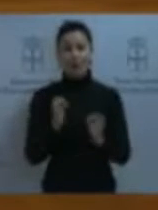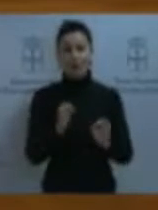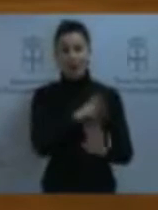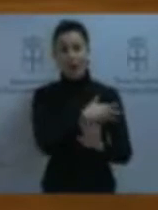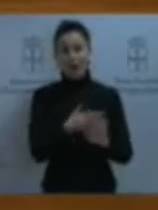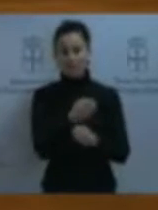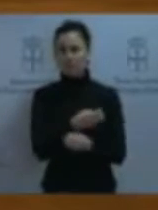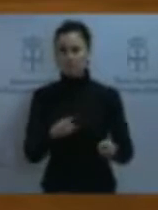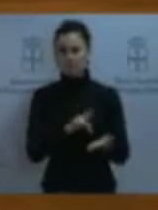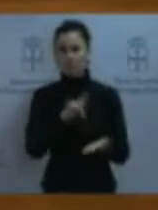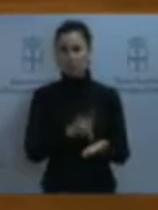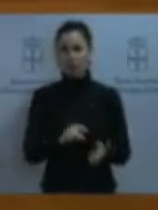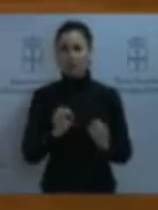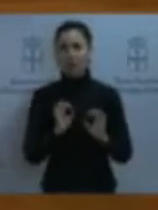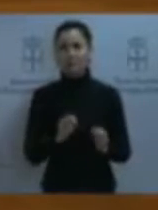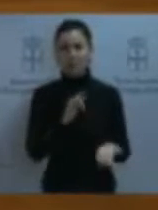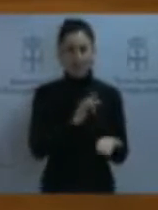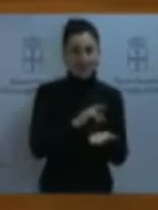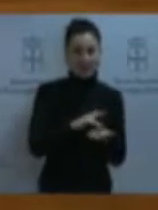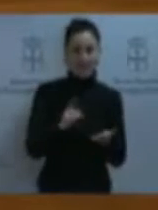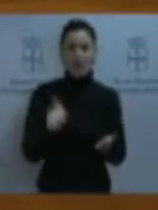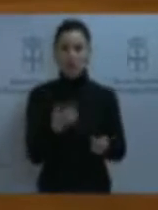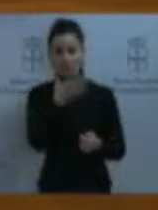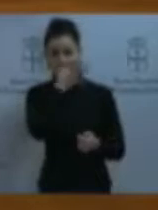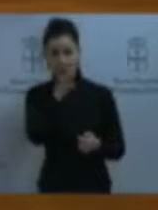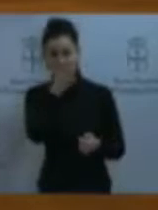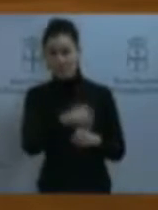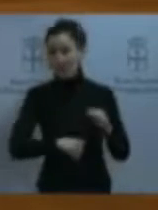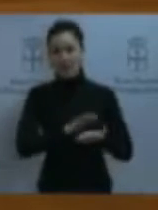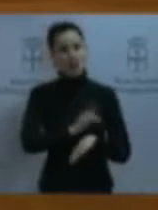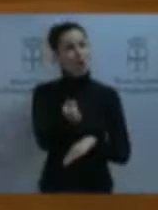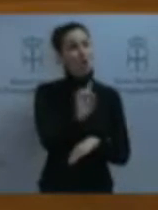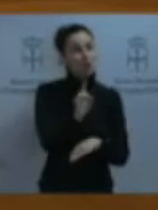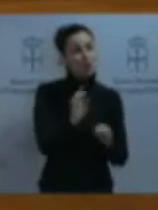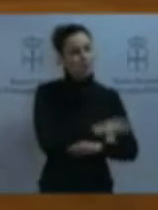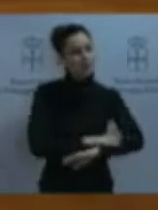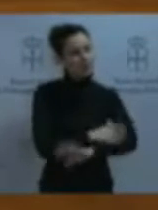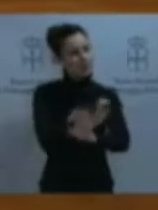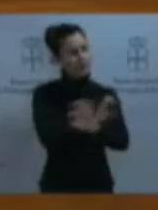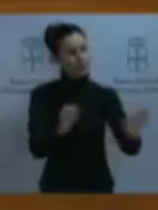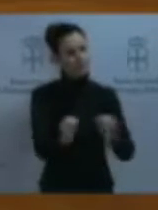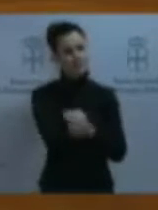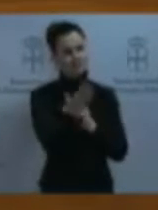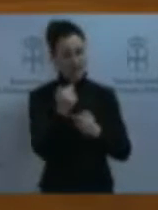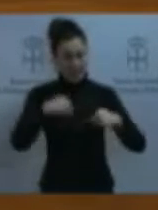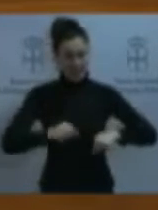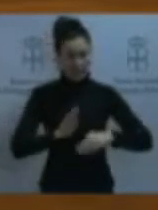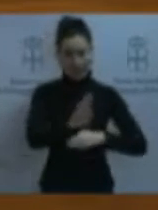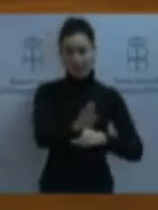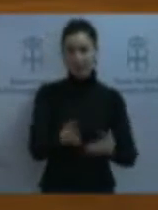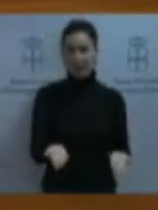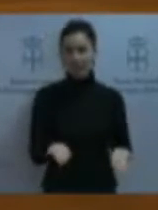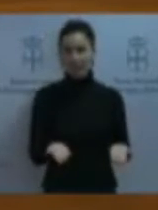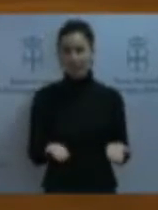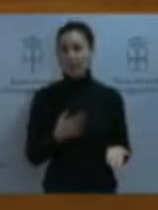grupos parlamentarios el incumplimiento por parte del Gobierno de las propuestas que traemos a esta Cámara, me gustaría utilizar